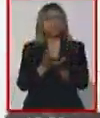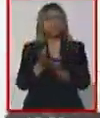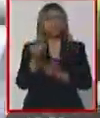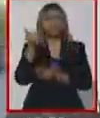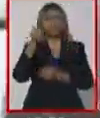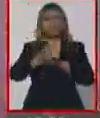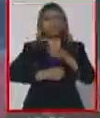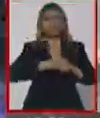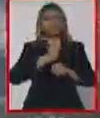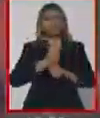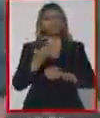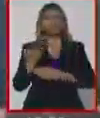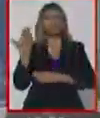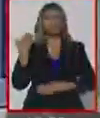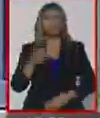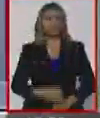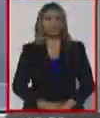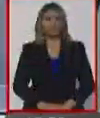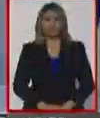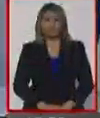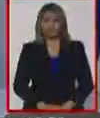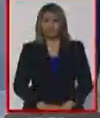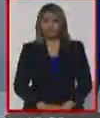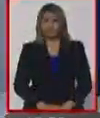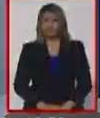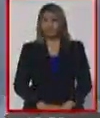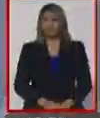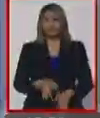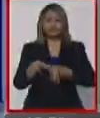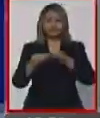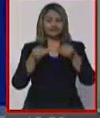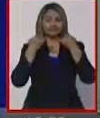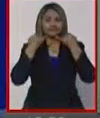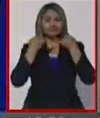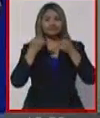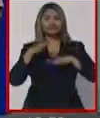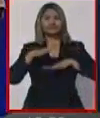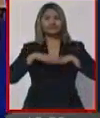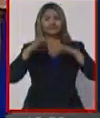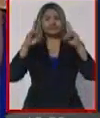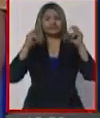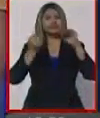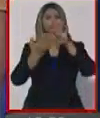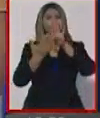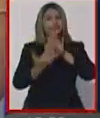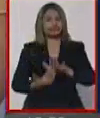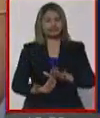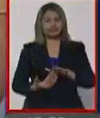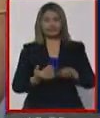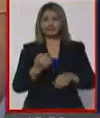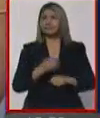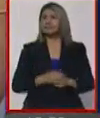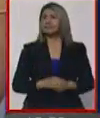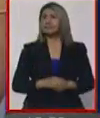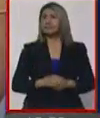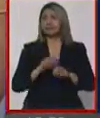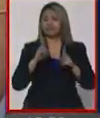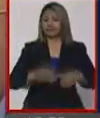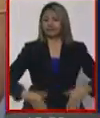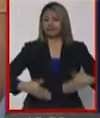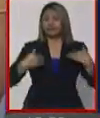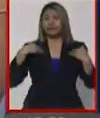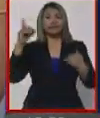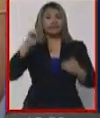desde hace 10 años. Y dando seguimiento a la información sobre este caso de racismo y discriminación, los